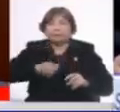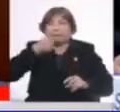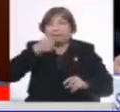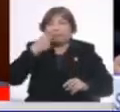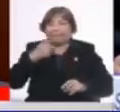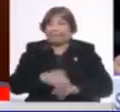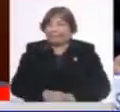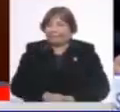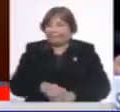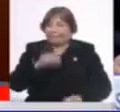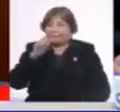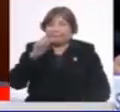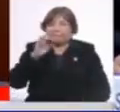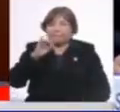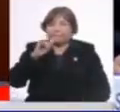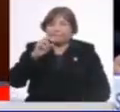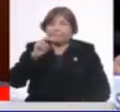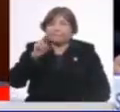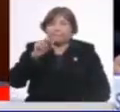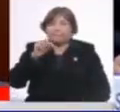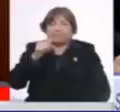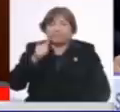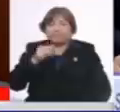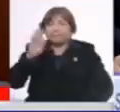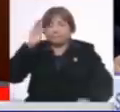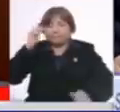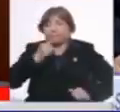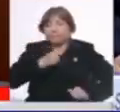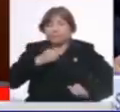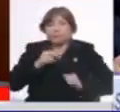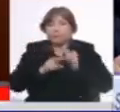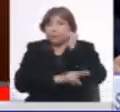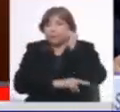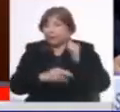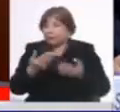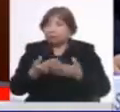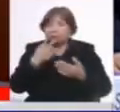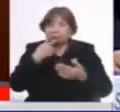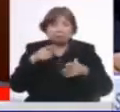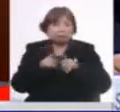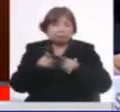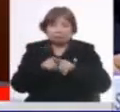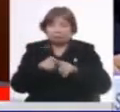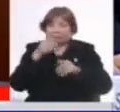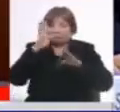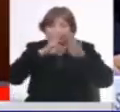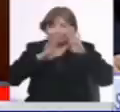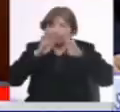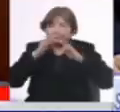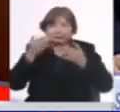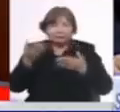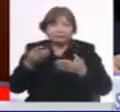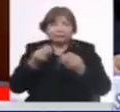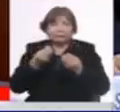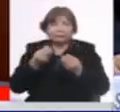general, Luis Vera Llerena, comandante general de la Policía Nacional, y también sobre esta preocupación